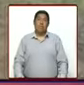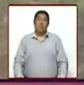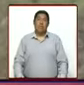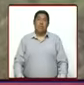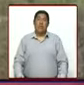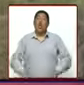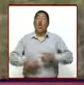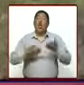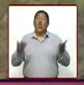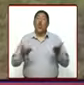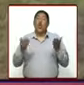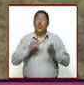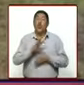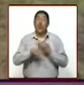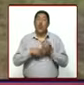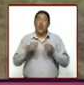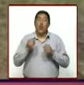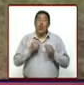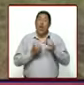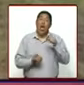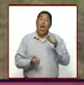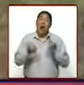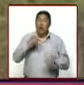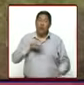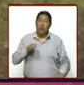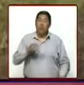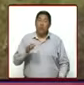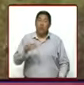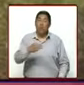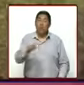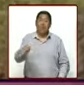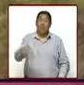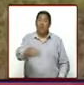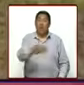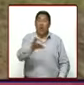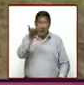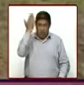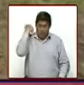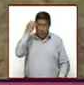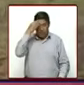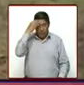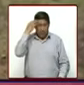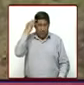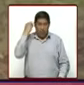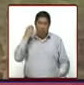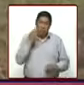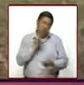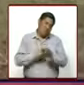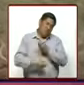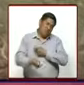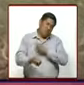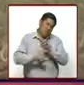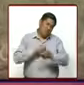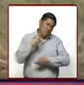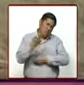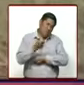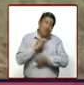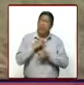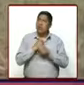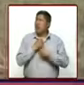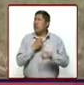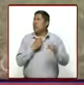Donde estaban desviando todas las movilidades que interdepartamentales hacían su negocio,